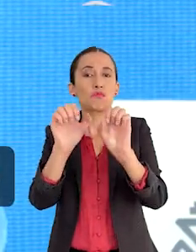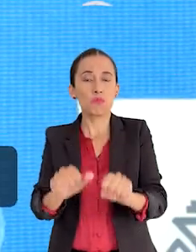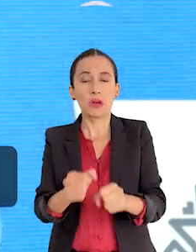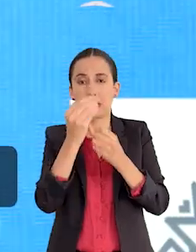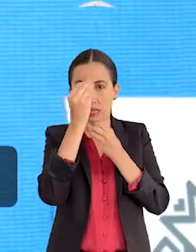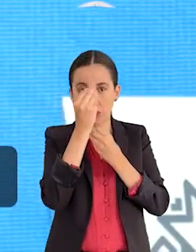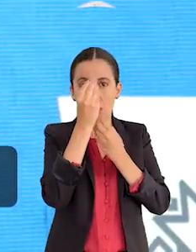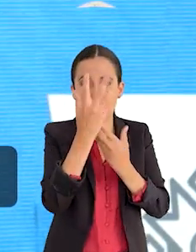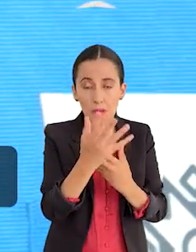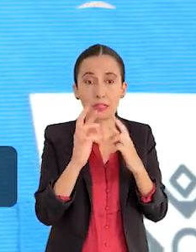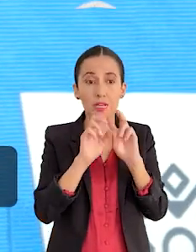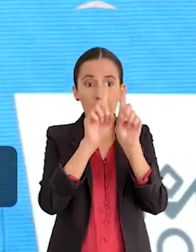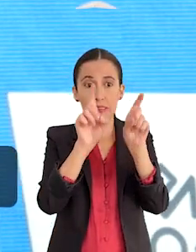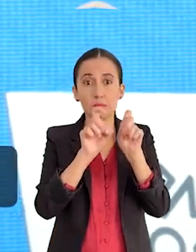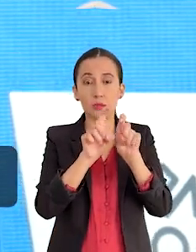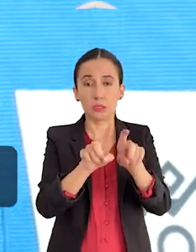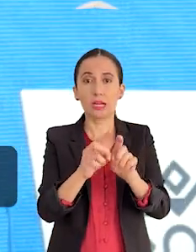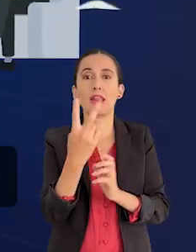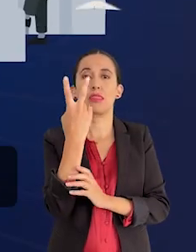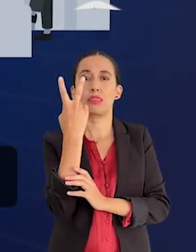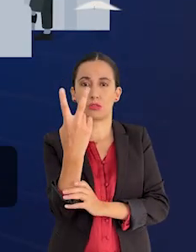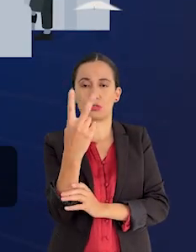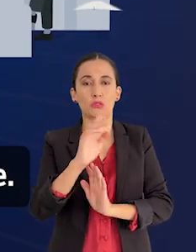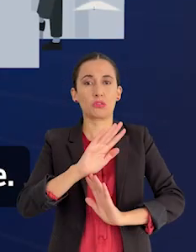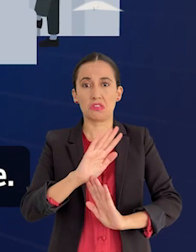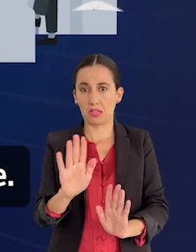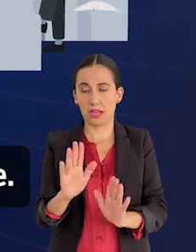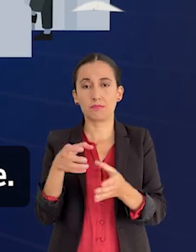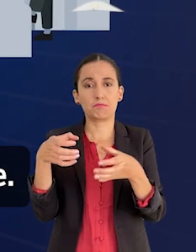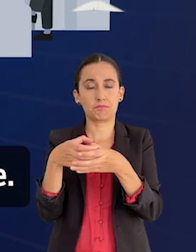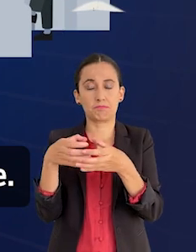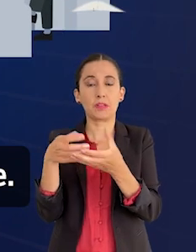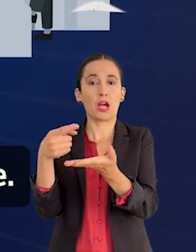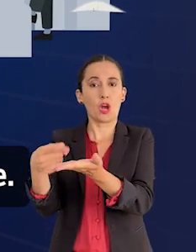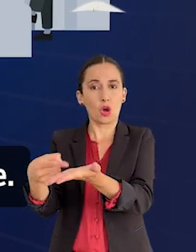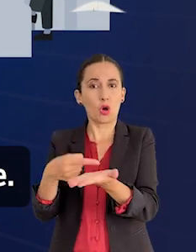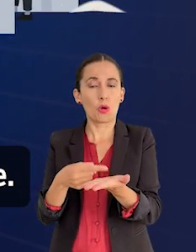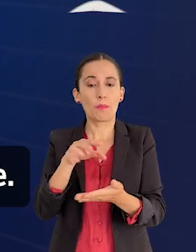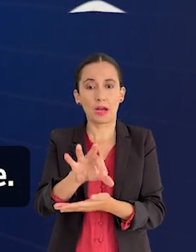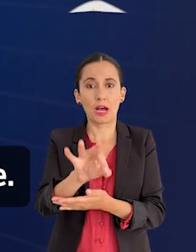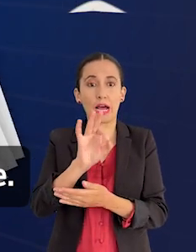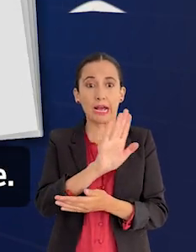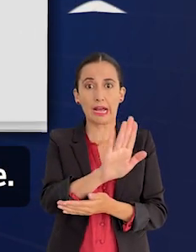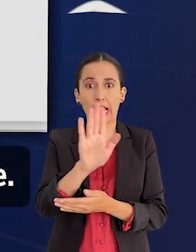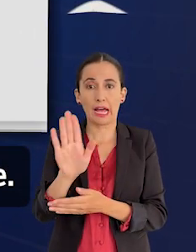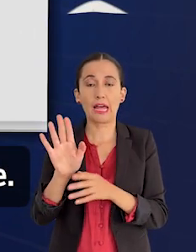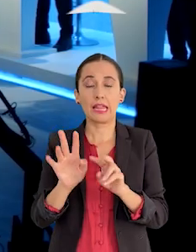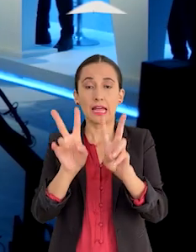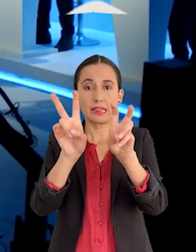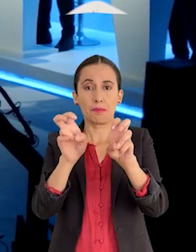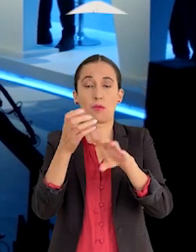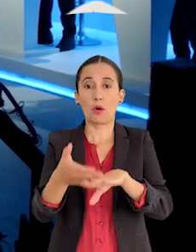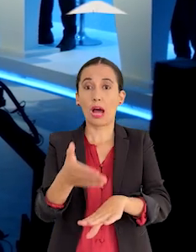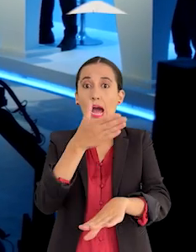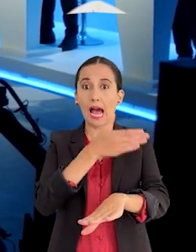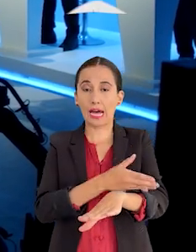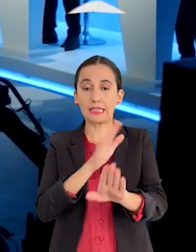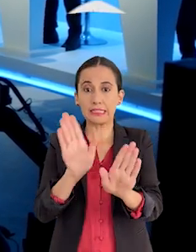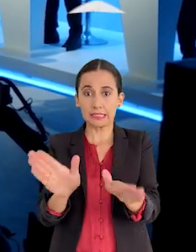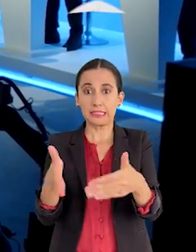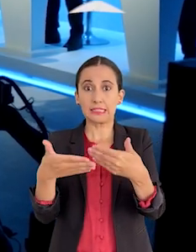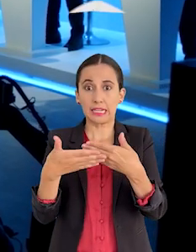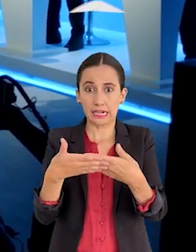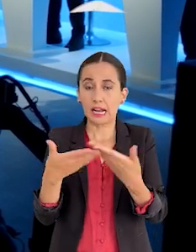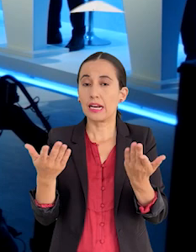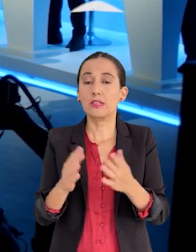presidenciales responderán dos preguntas planteadas por el Comité Nacional de Debates para cada eje. Previo al cierre del